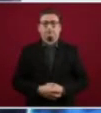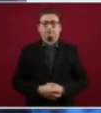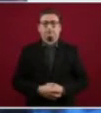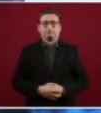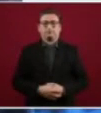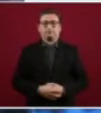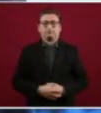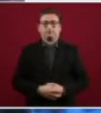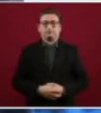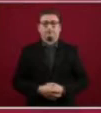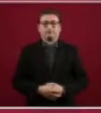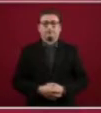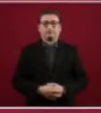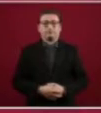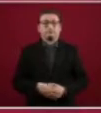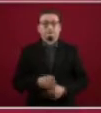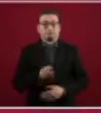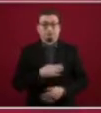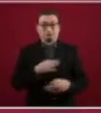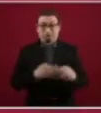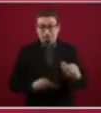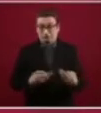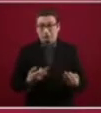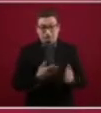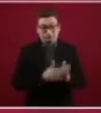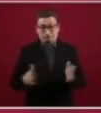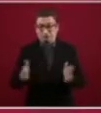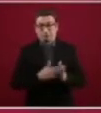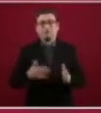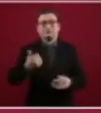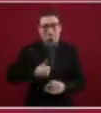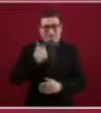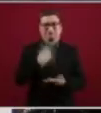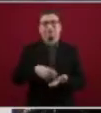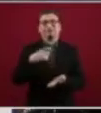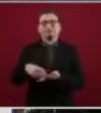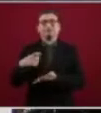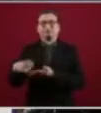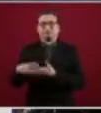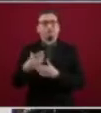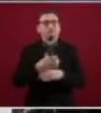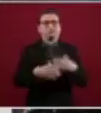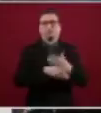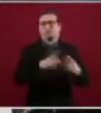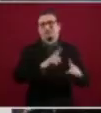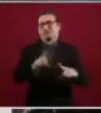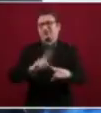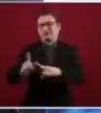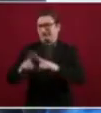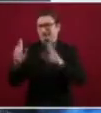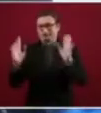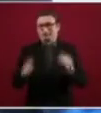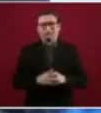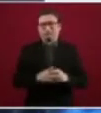Entonces, el Buen Fin es para poder comprar varias cosas, o sea,